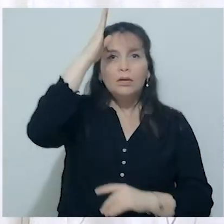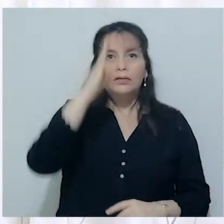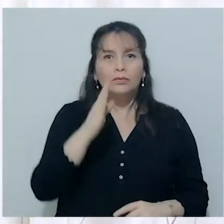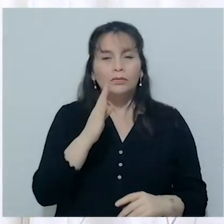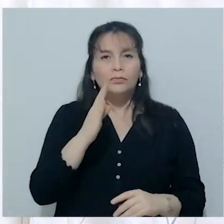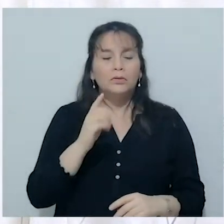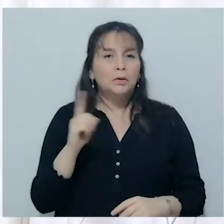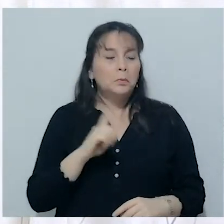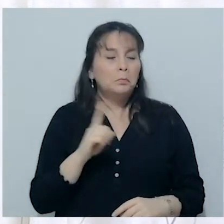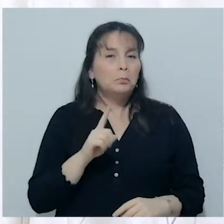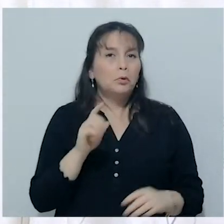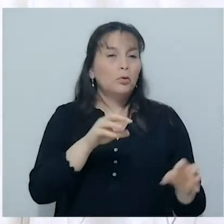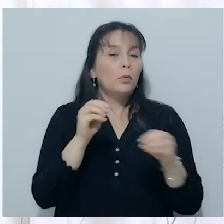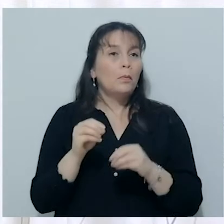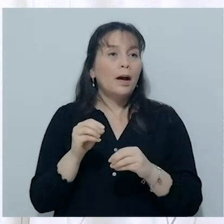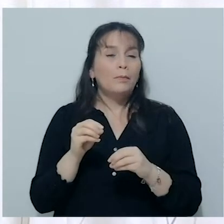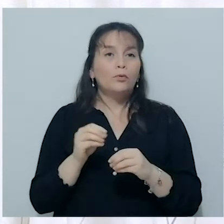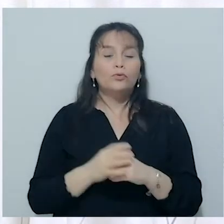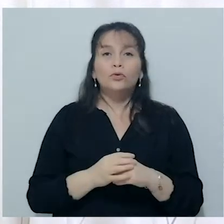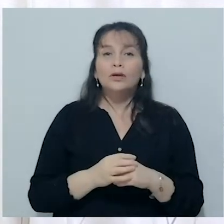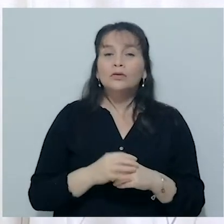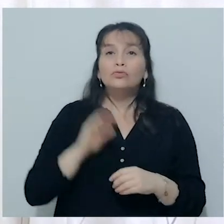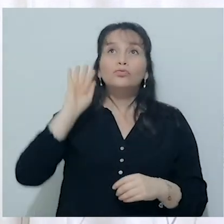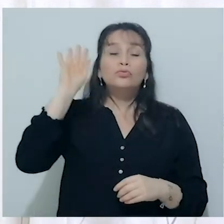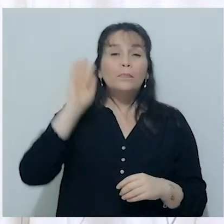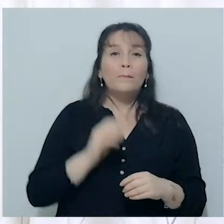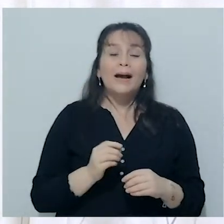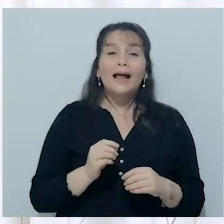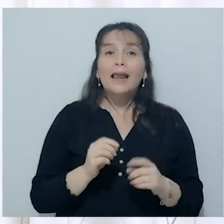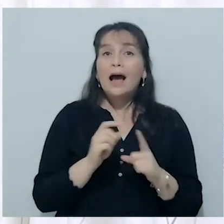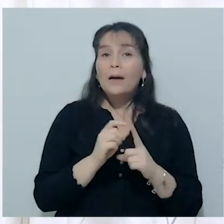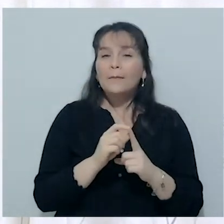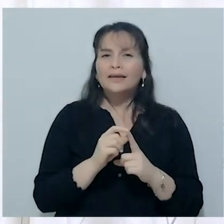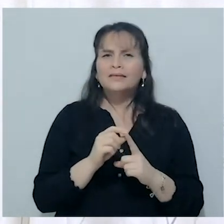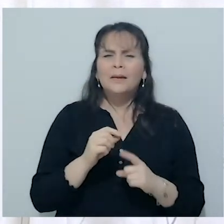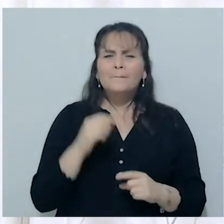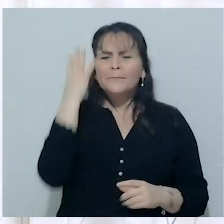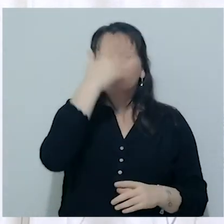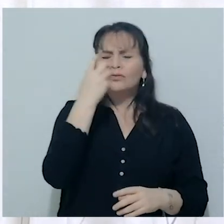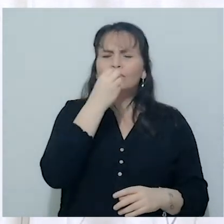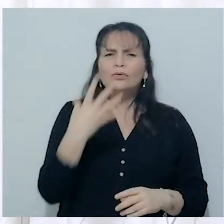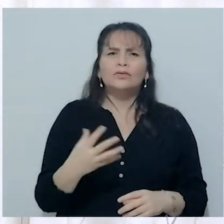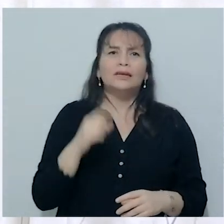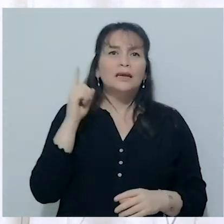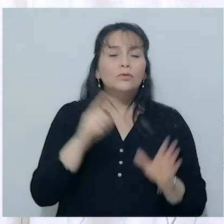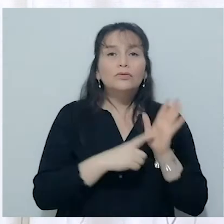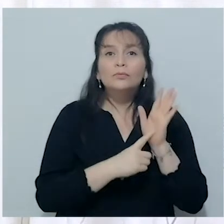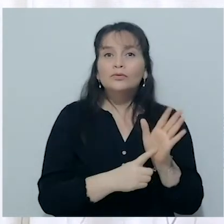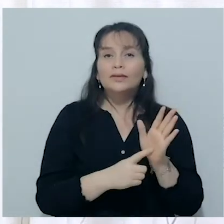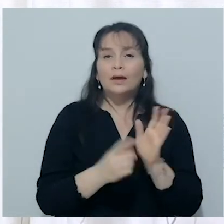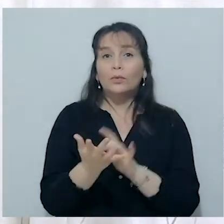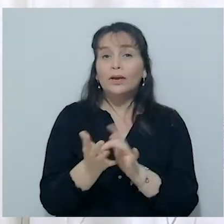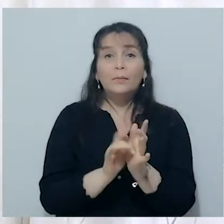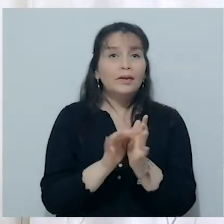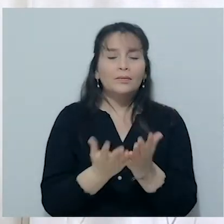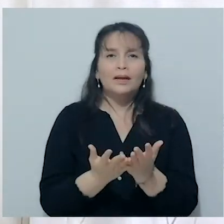espalda. Le hemos ignorado. No tomamos en cuenta sus palabras. Palabra preciosa que Él nos